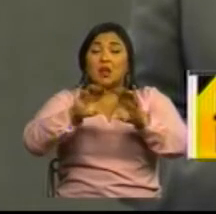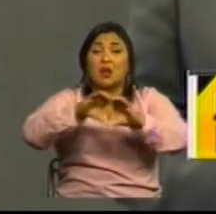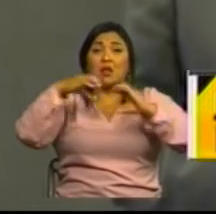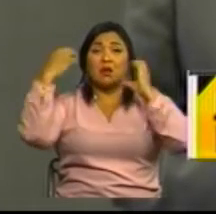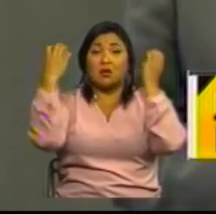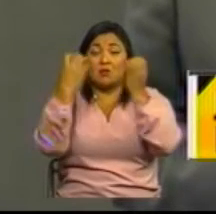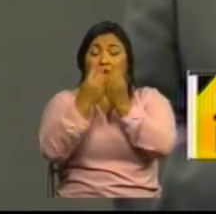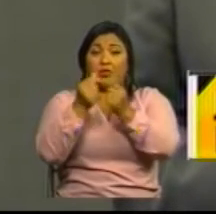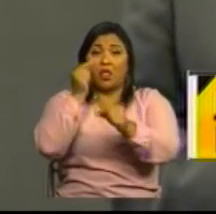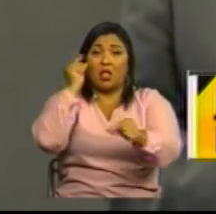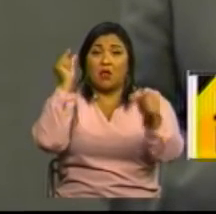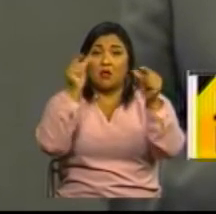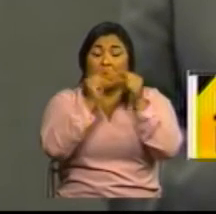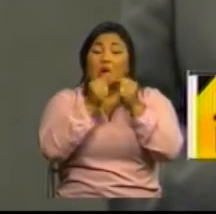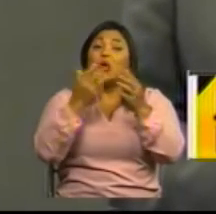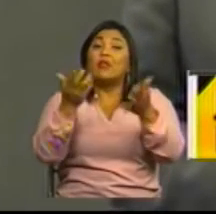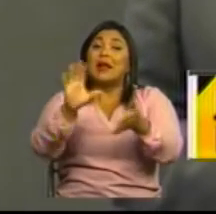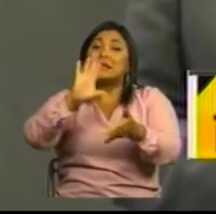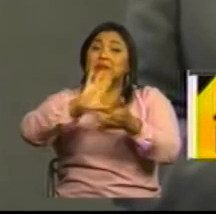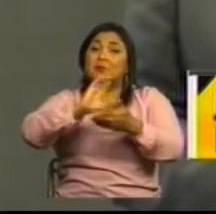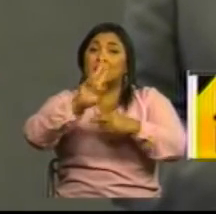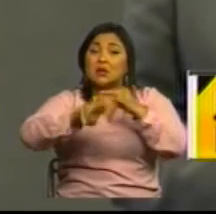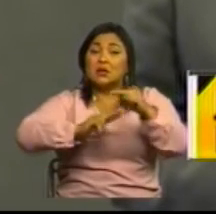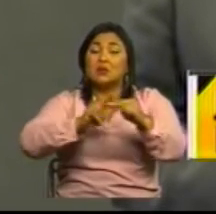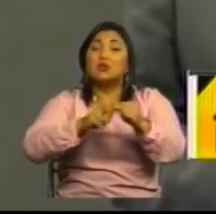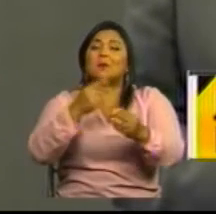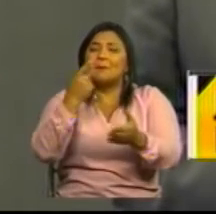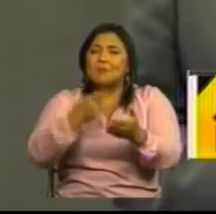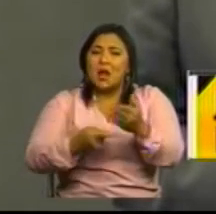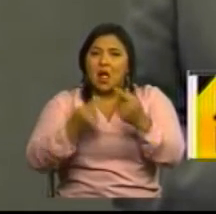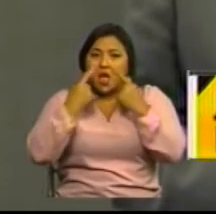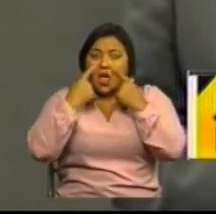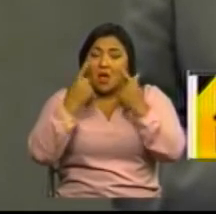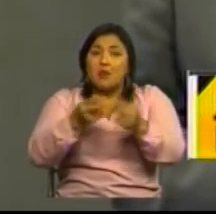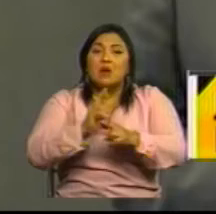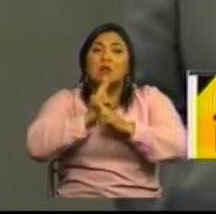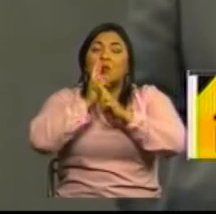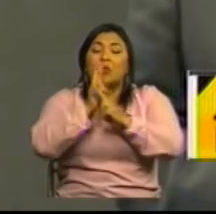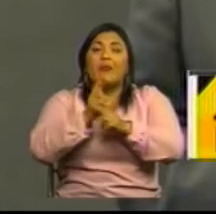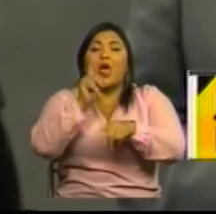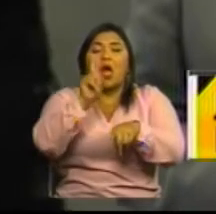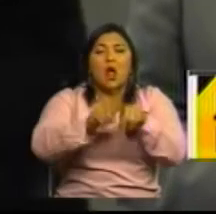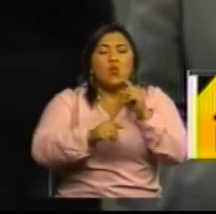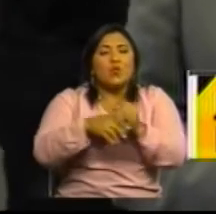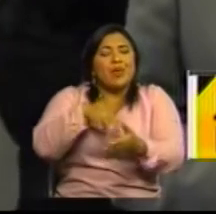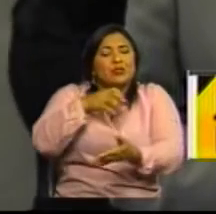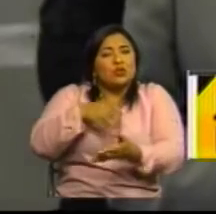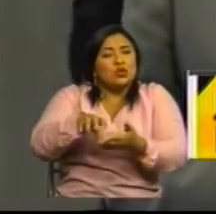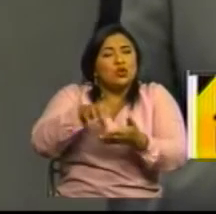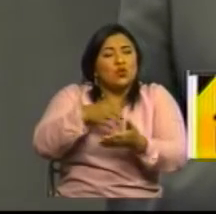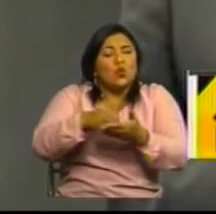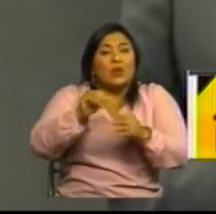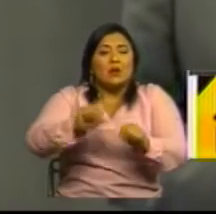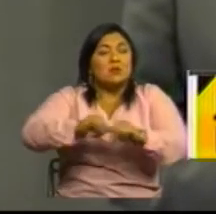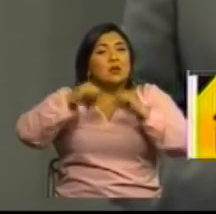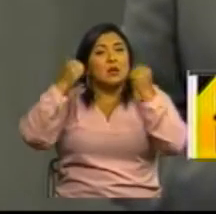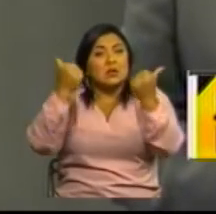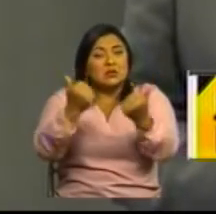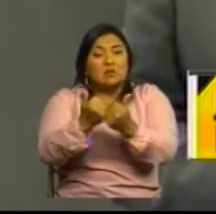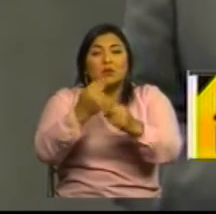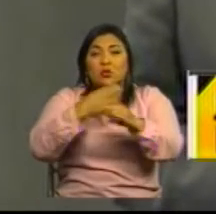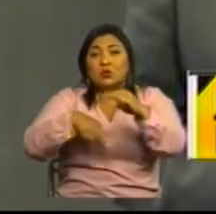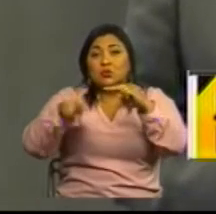de Fiscalización acá en la Asamblea Nacional. Esto con el fin de dar respuesta a varias inquietudes de los asambleístas